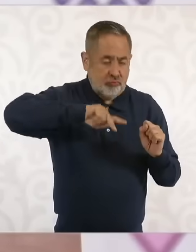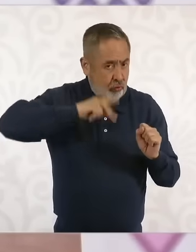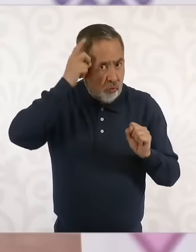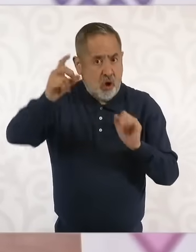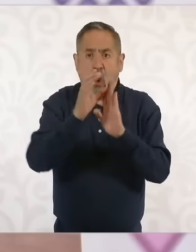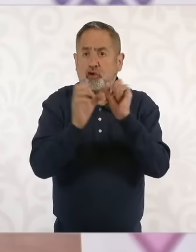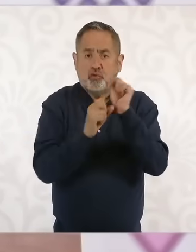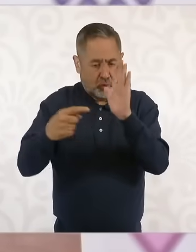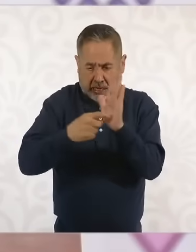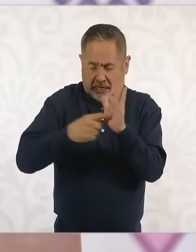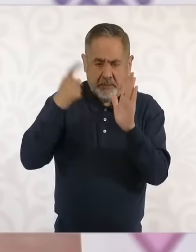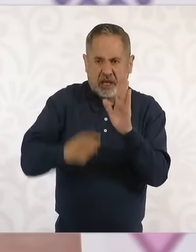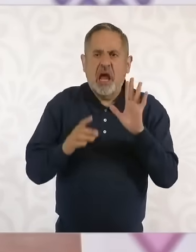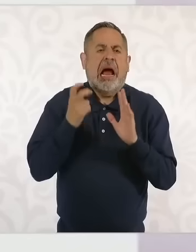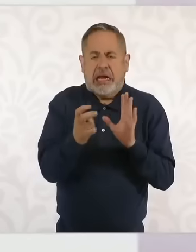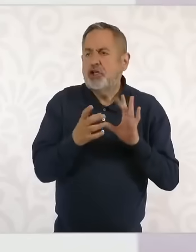Y